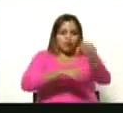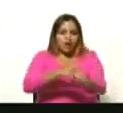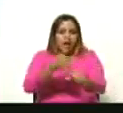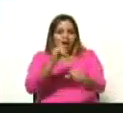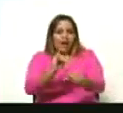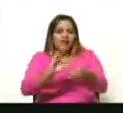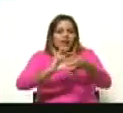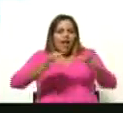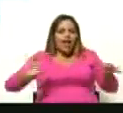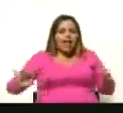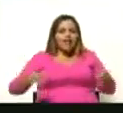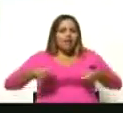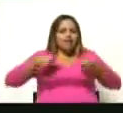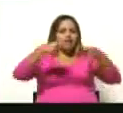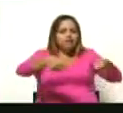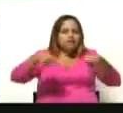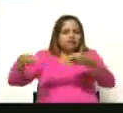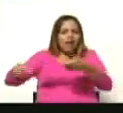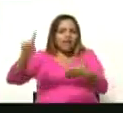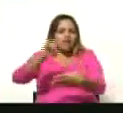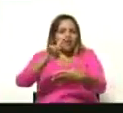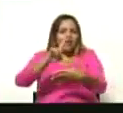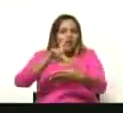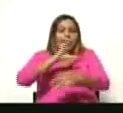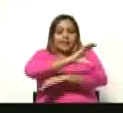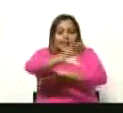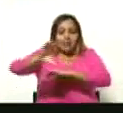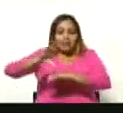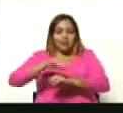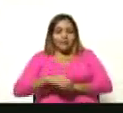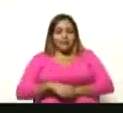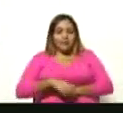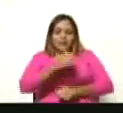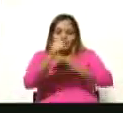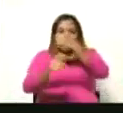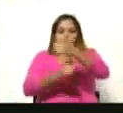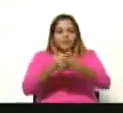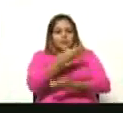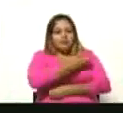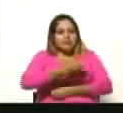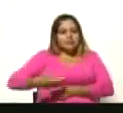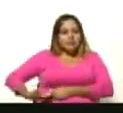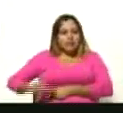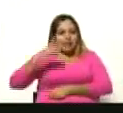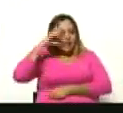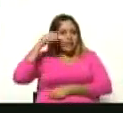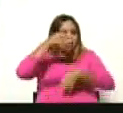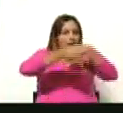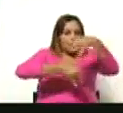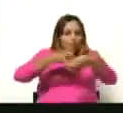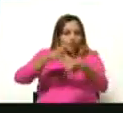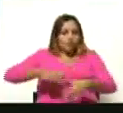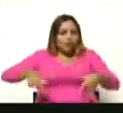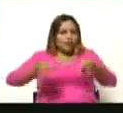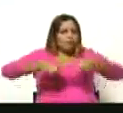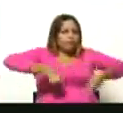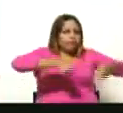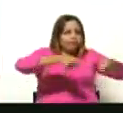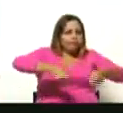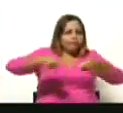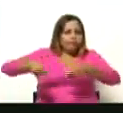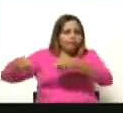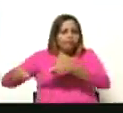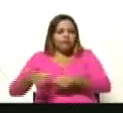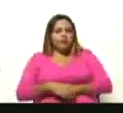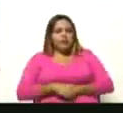a cadenas de supermercados de América Latina y el Caribe. La vicepresidenta ejecutiva destacó que las tiendas de supermercados,